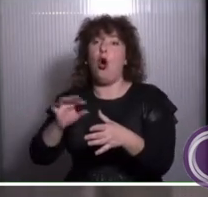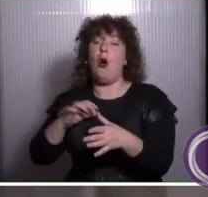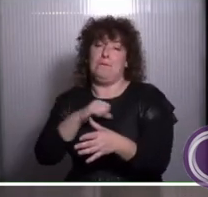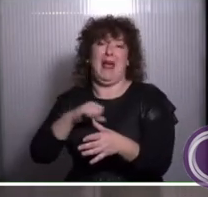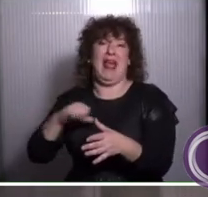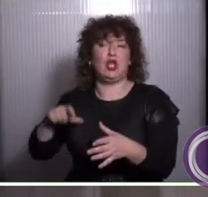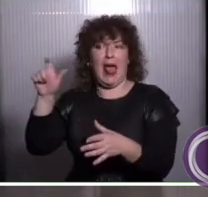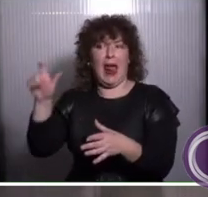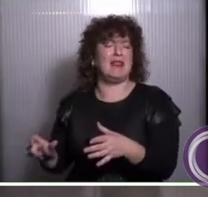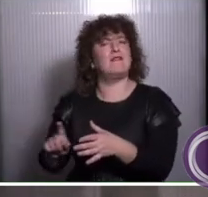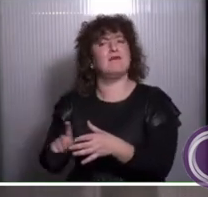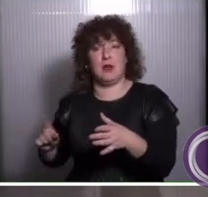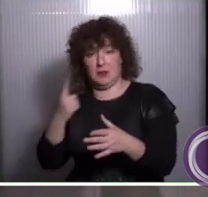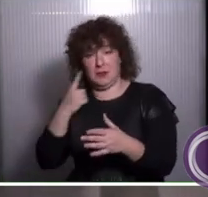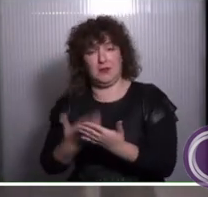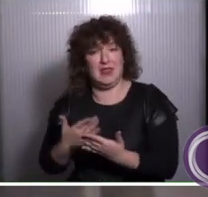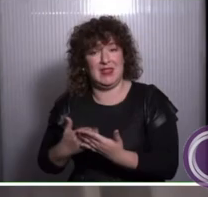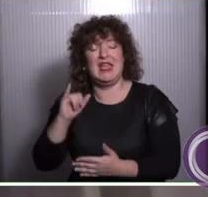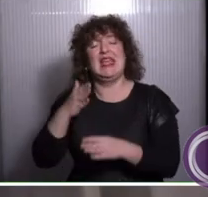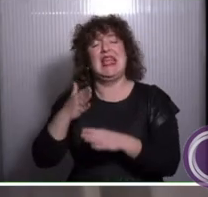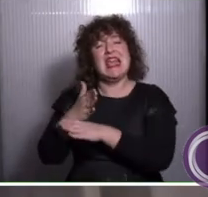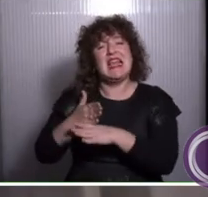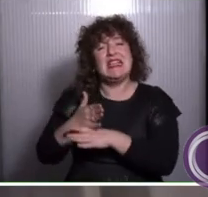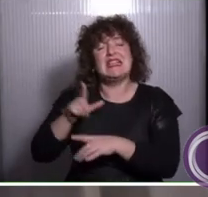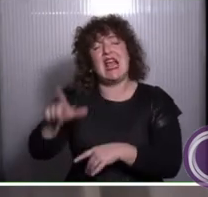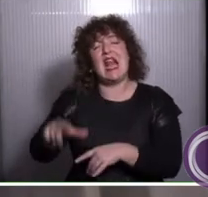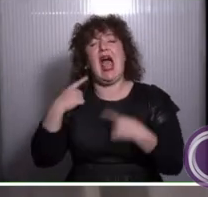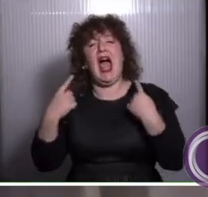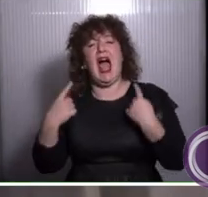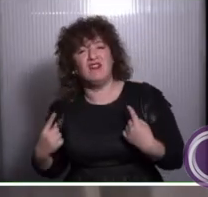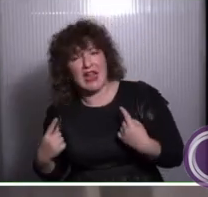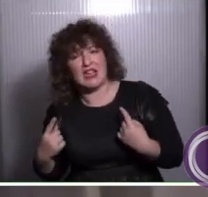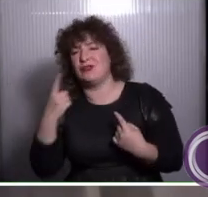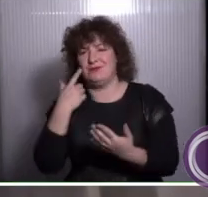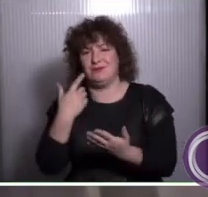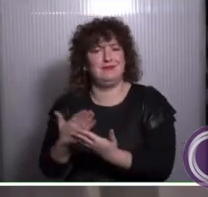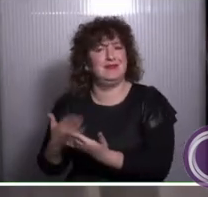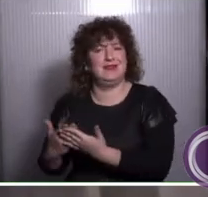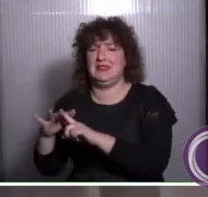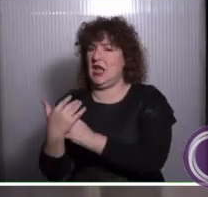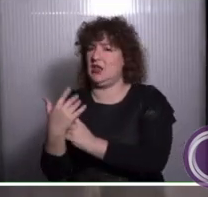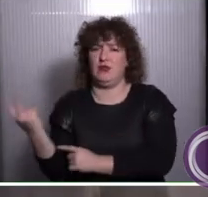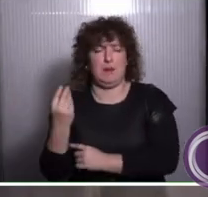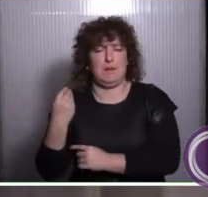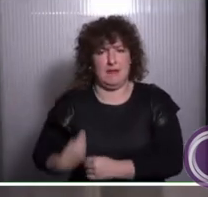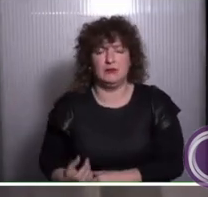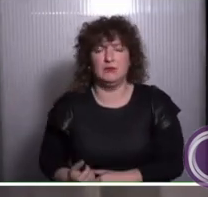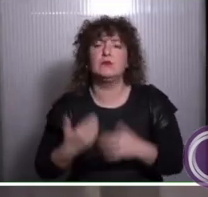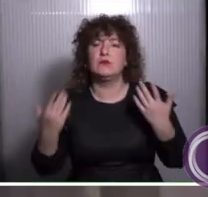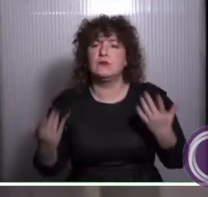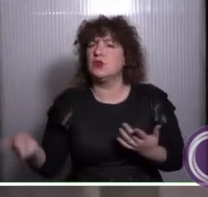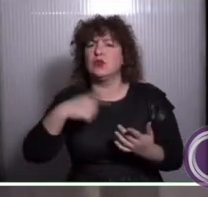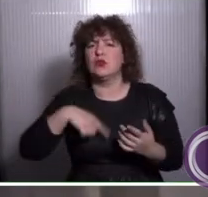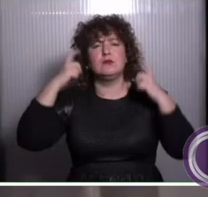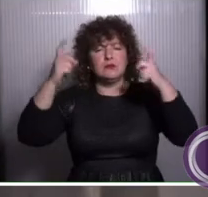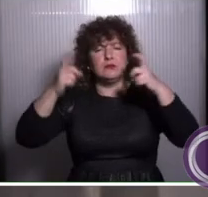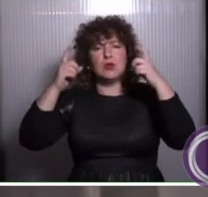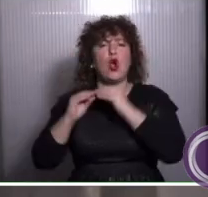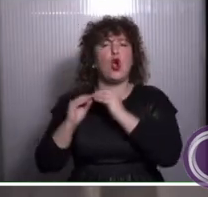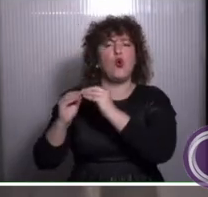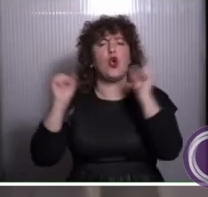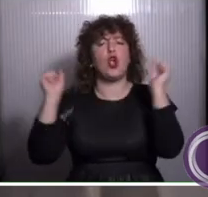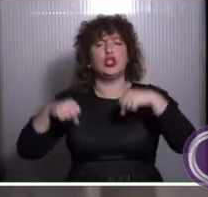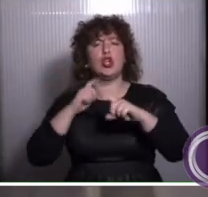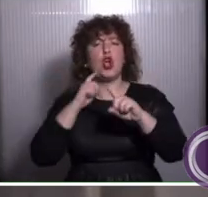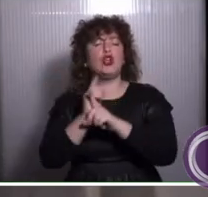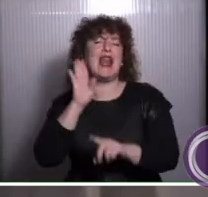o de Alberto y tantos otros que quieren sacar adelante. Y todo ello utilizando además el consenso contra la